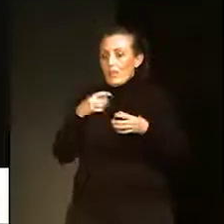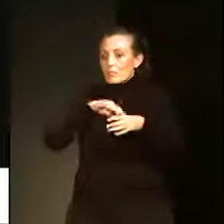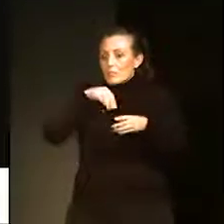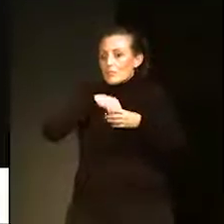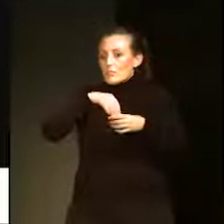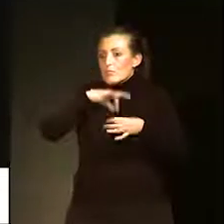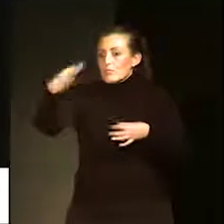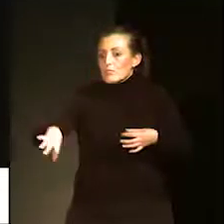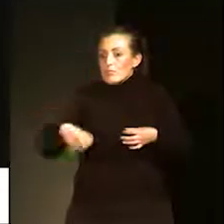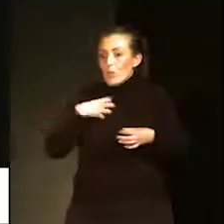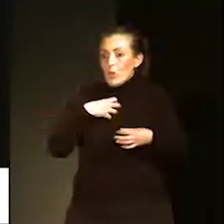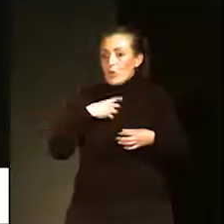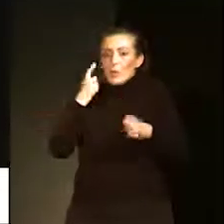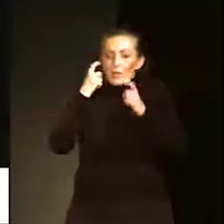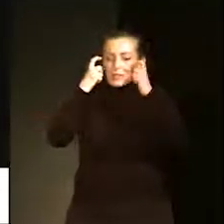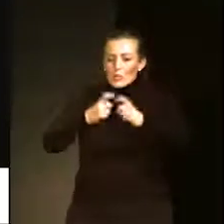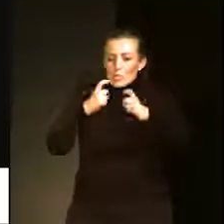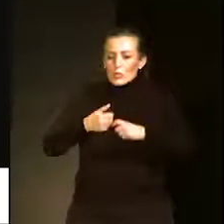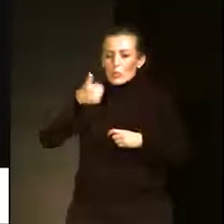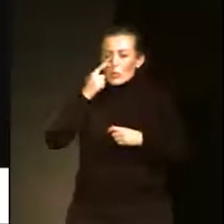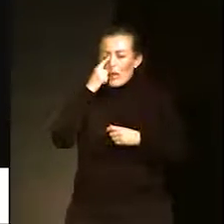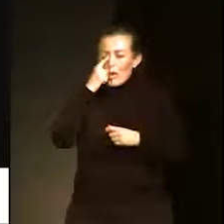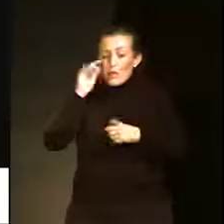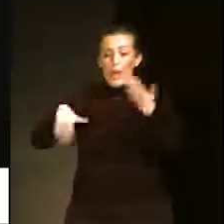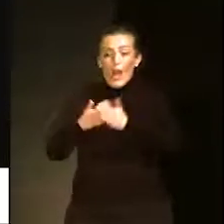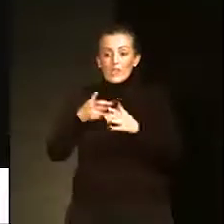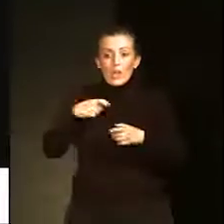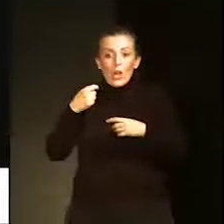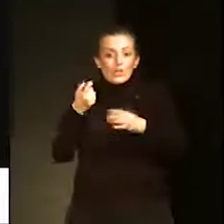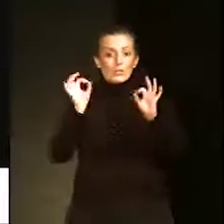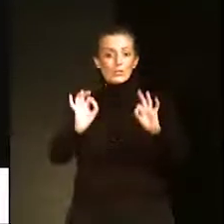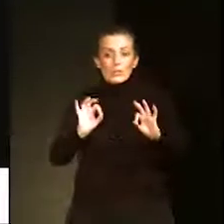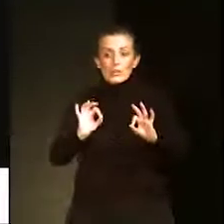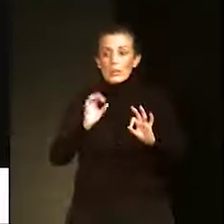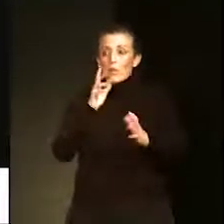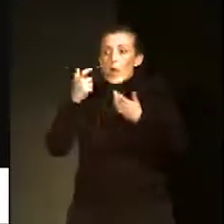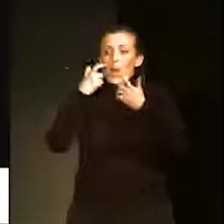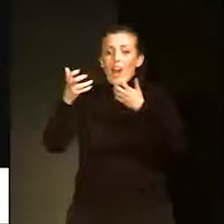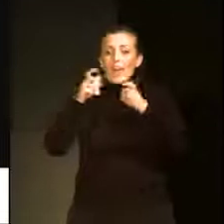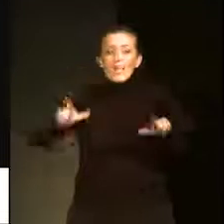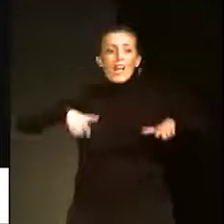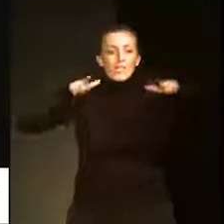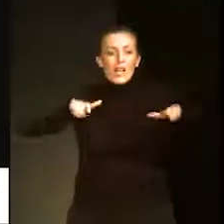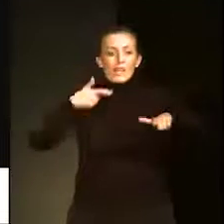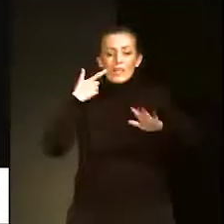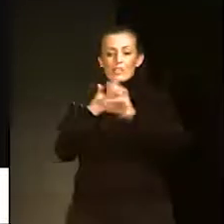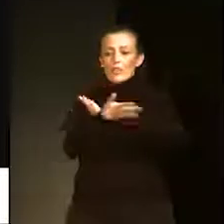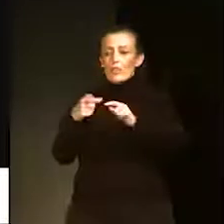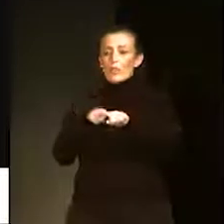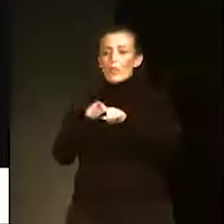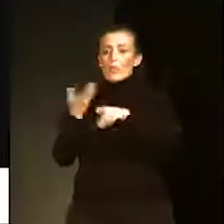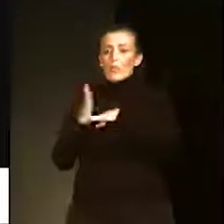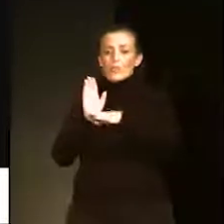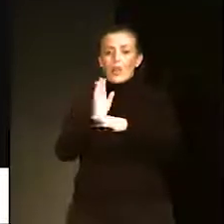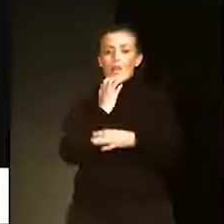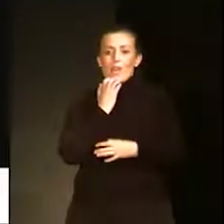que pelearse con mucho más ahínco como lo hemos hecho hasta ahora, ¿no? Porque son las artes escénicas sin duda un ejemplo de lo que